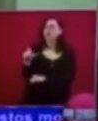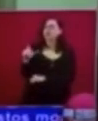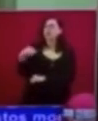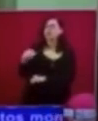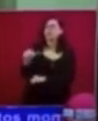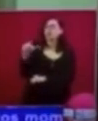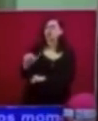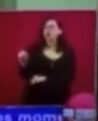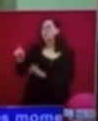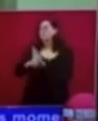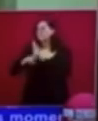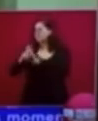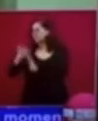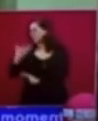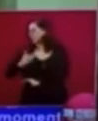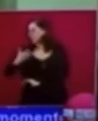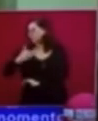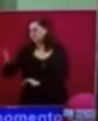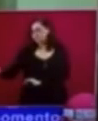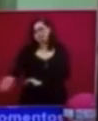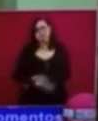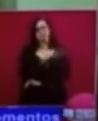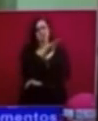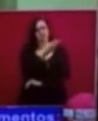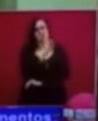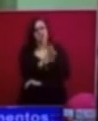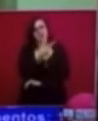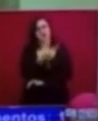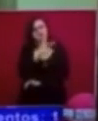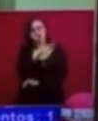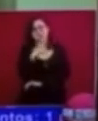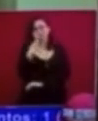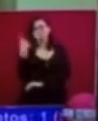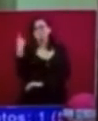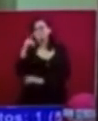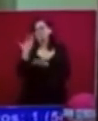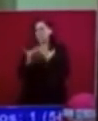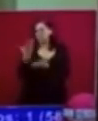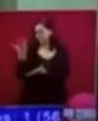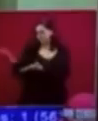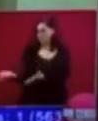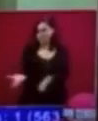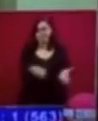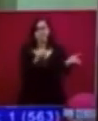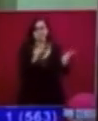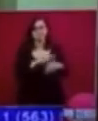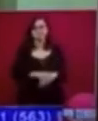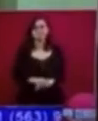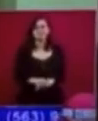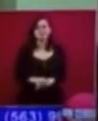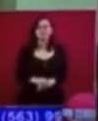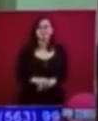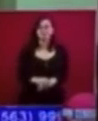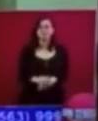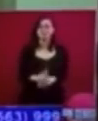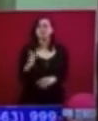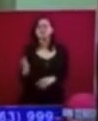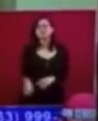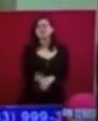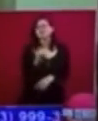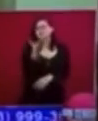aparecen ahí al tope de la lista recibiendo los grandes dineros. Y en el caso, permíteme decirlo